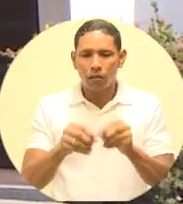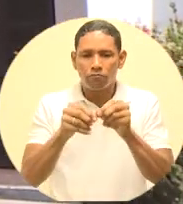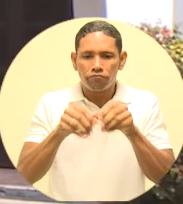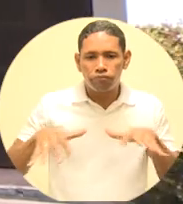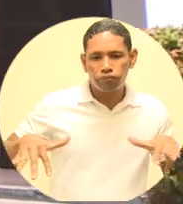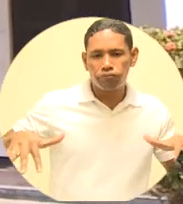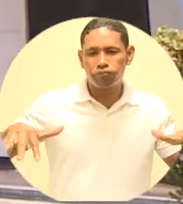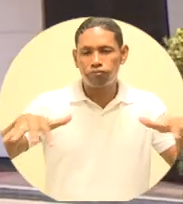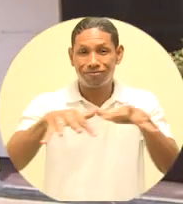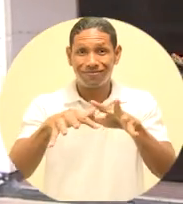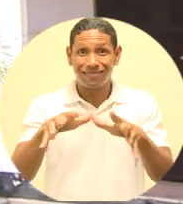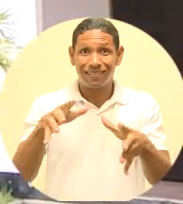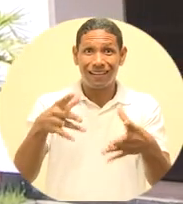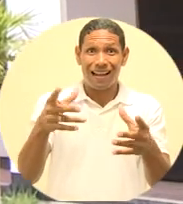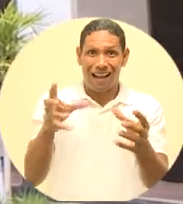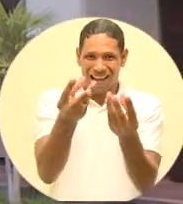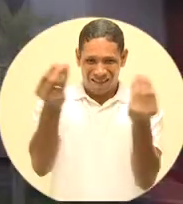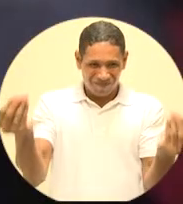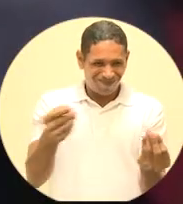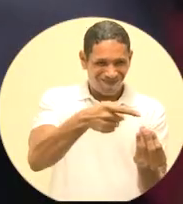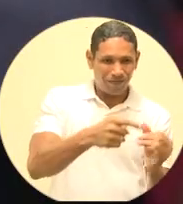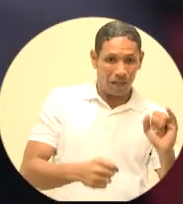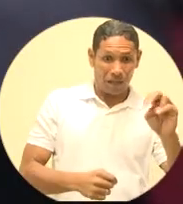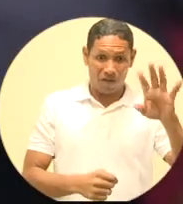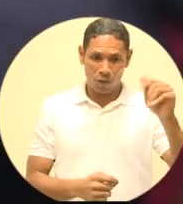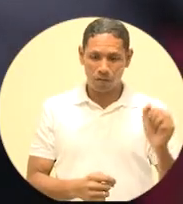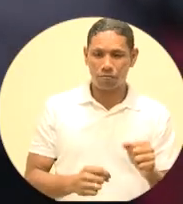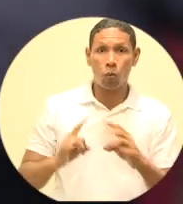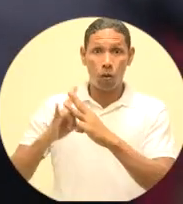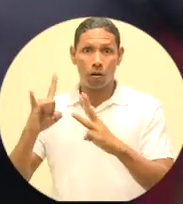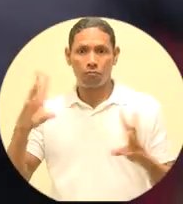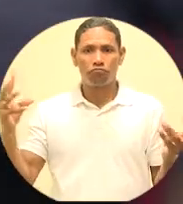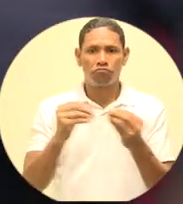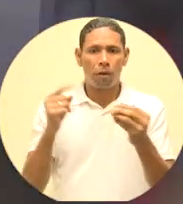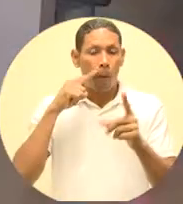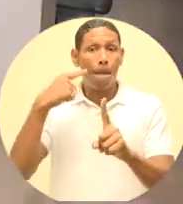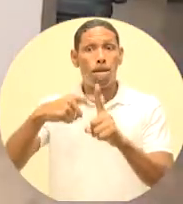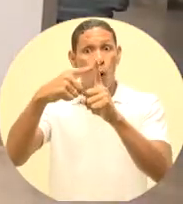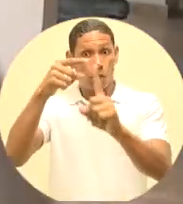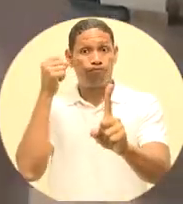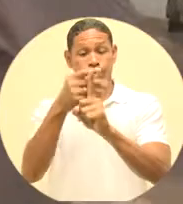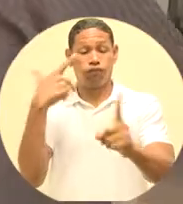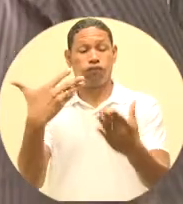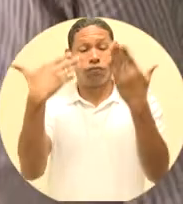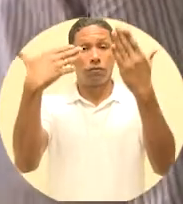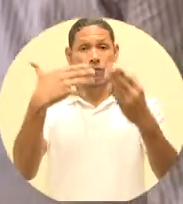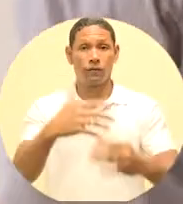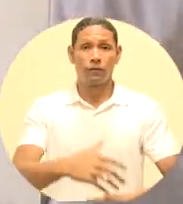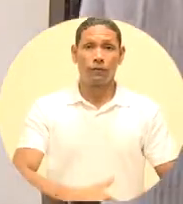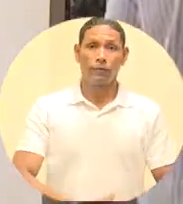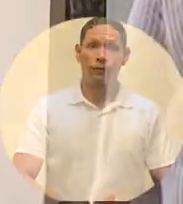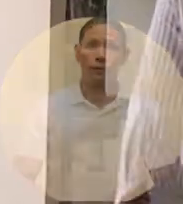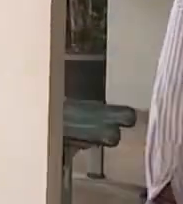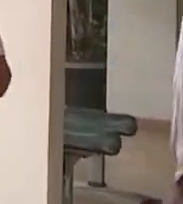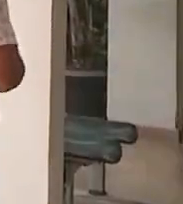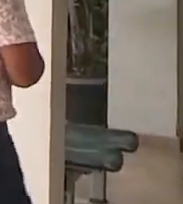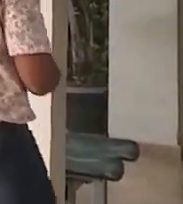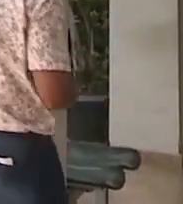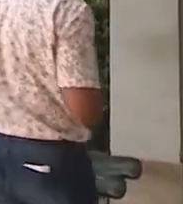investigación y extensión para ambas instituciones y un impacto positivo en el desarrollo del territorio.